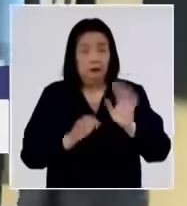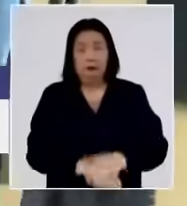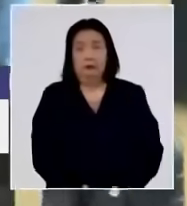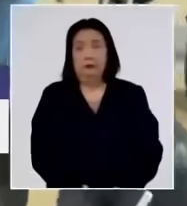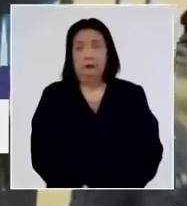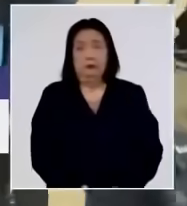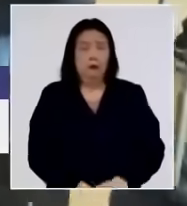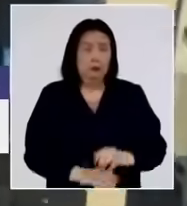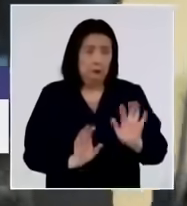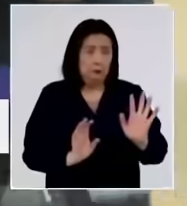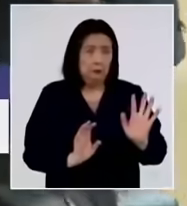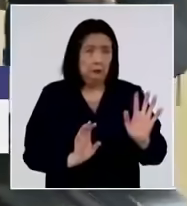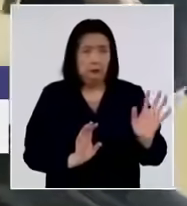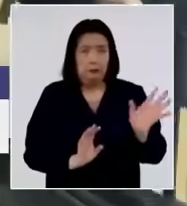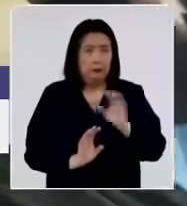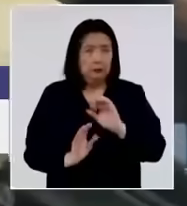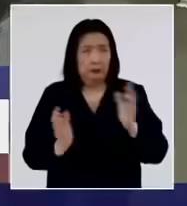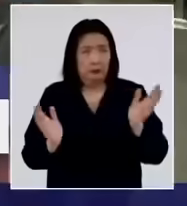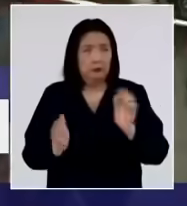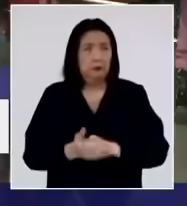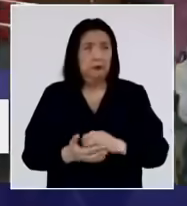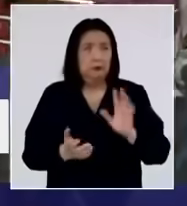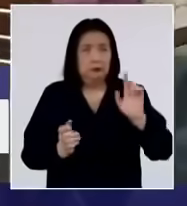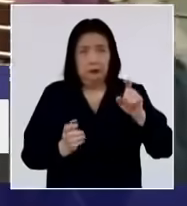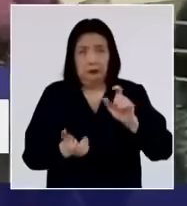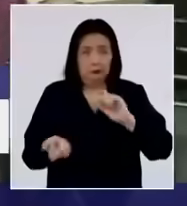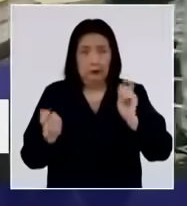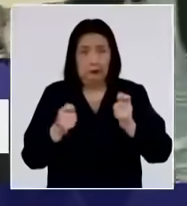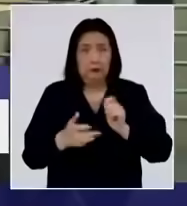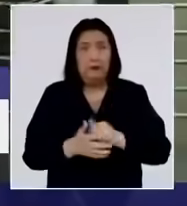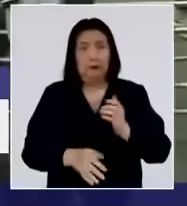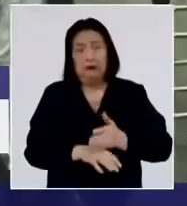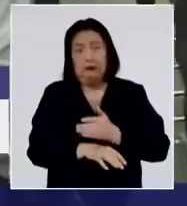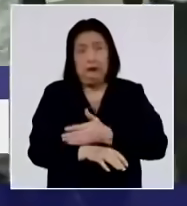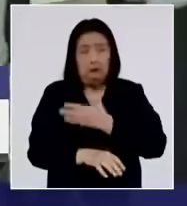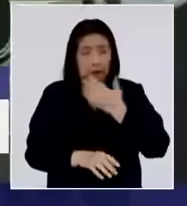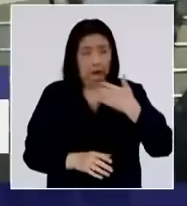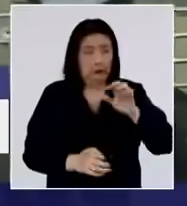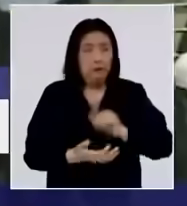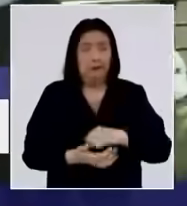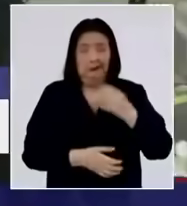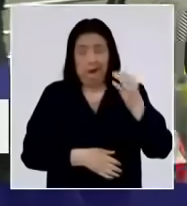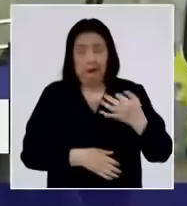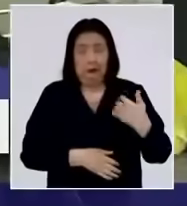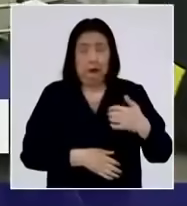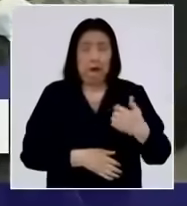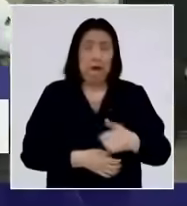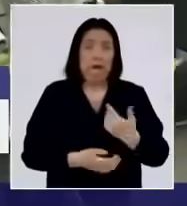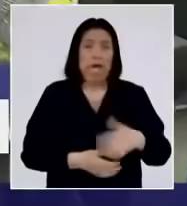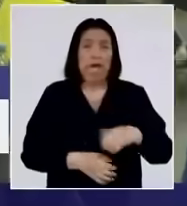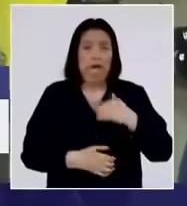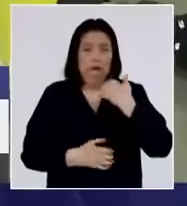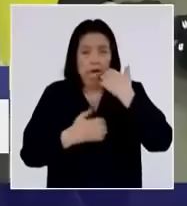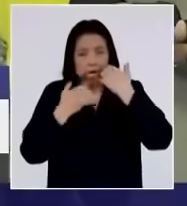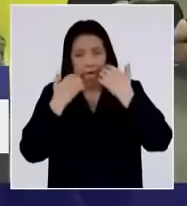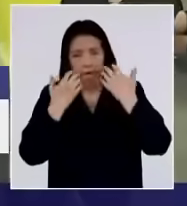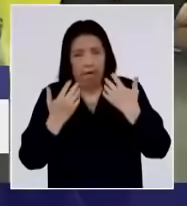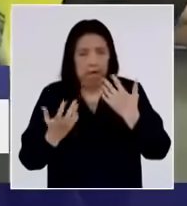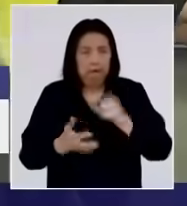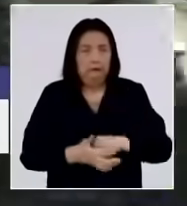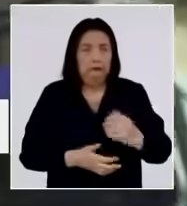Lorena. A propósito, entre todas las cosas que tenemos que cambiar, que tenemos que mejorar, de verdad que es hasta un papelón lo